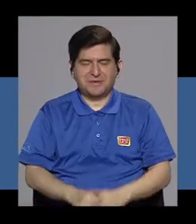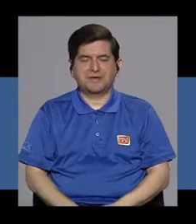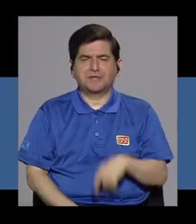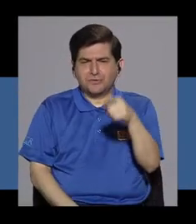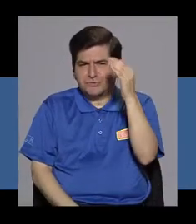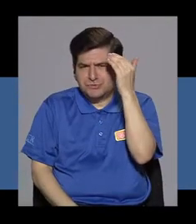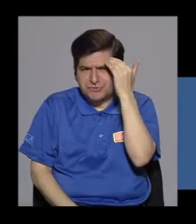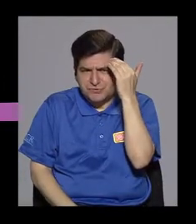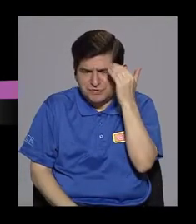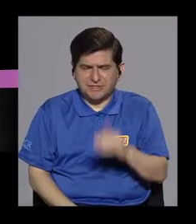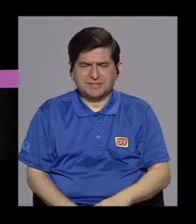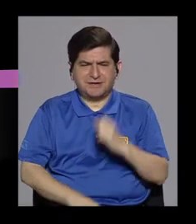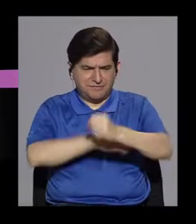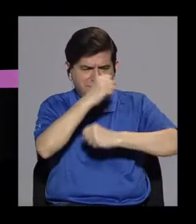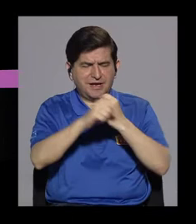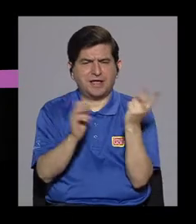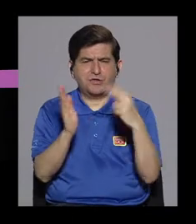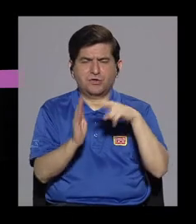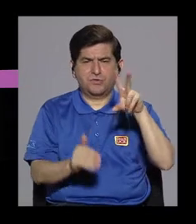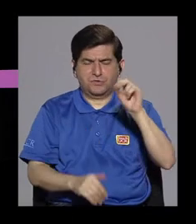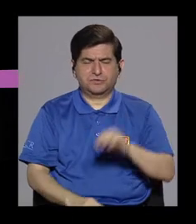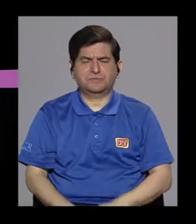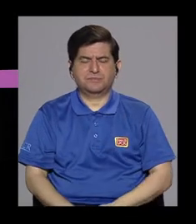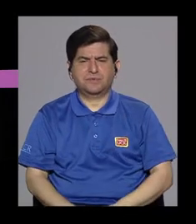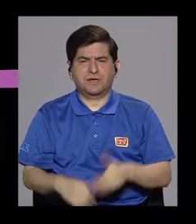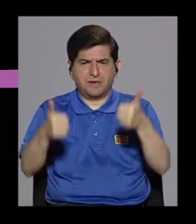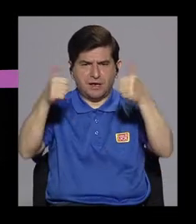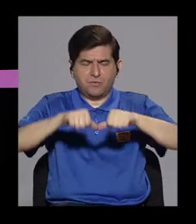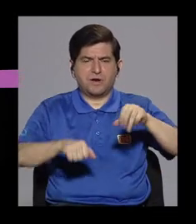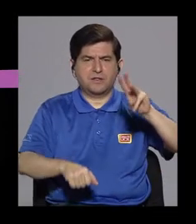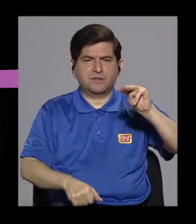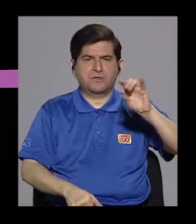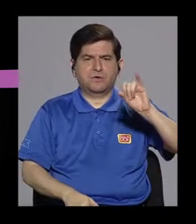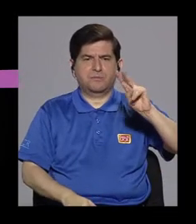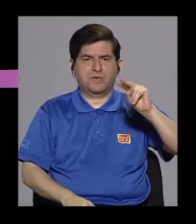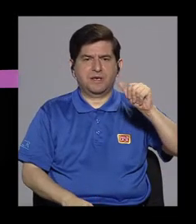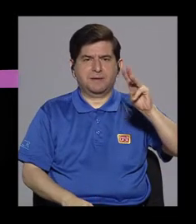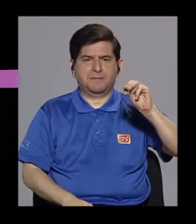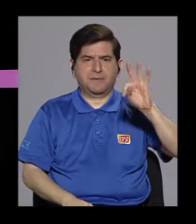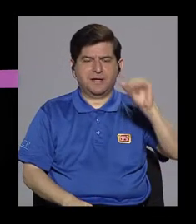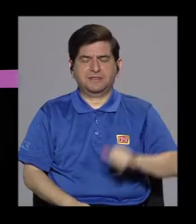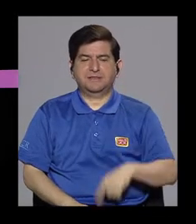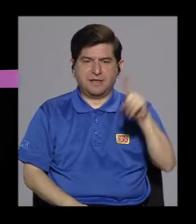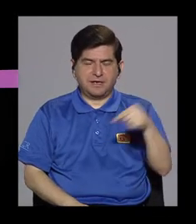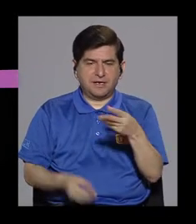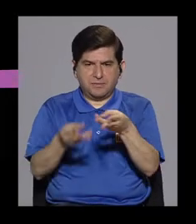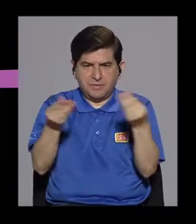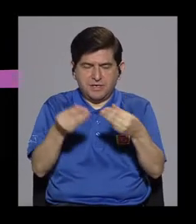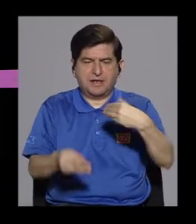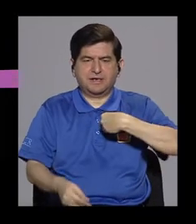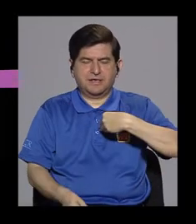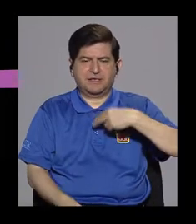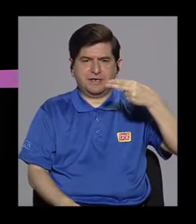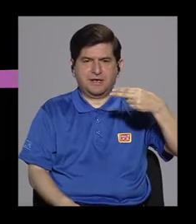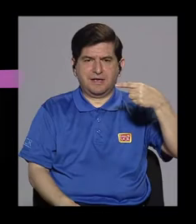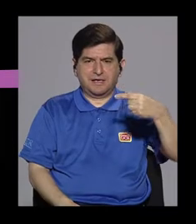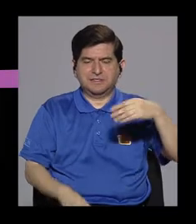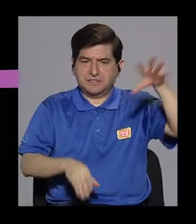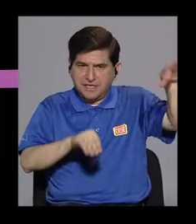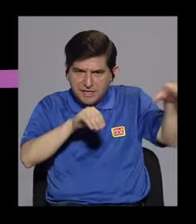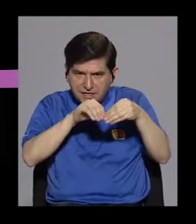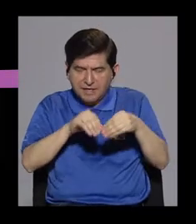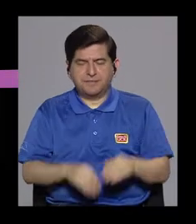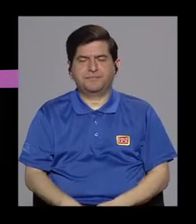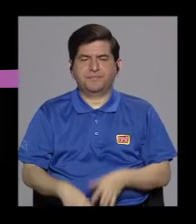Bienvenidos a esta sección de Vivir Mejor. ¿Sabía usted que a partir del año 2020, según el convenio de Minamata, se deberá eliminar ciertos productos que